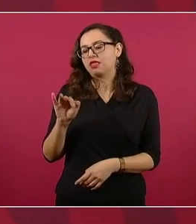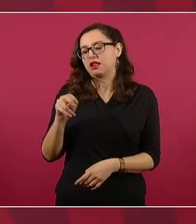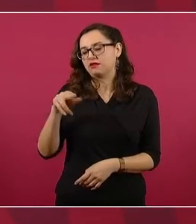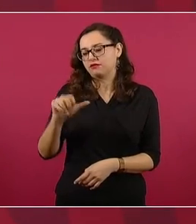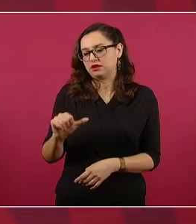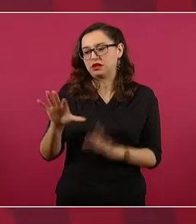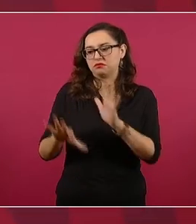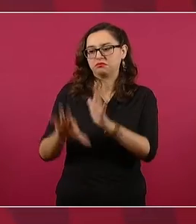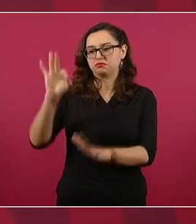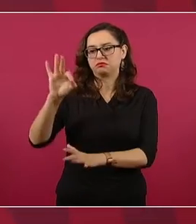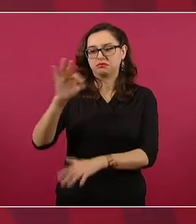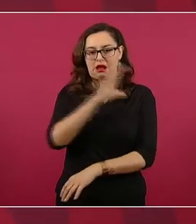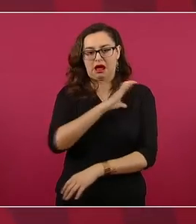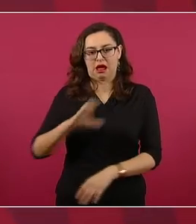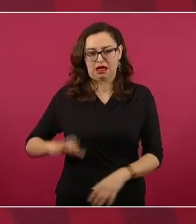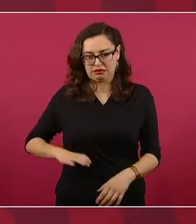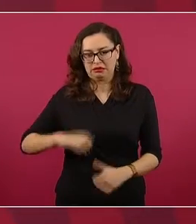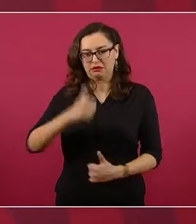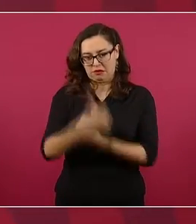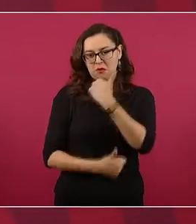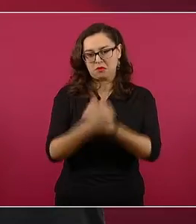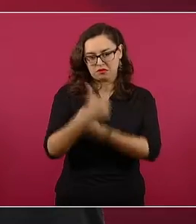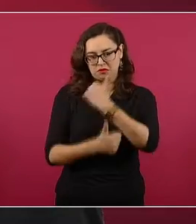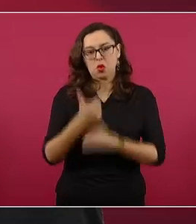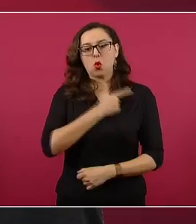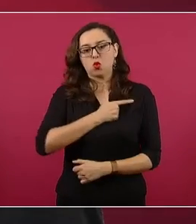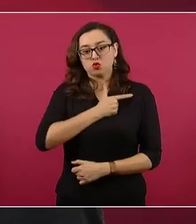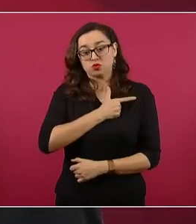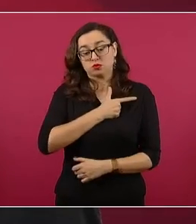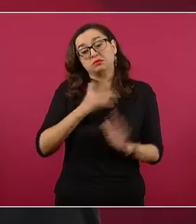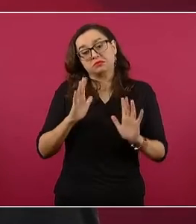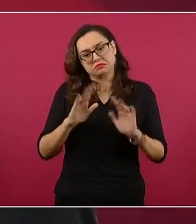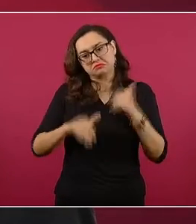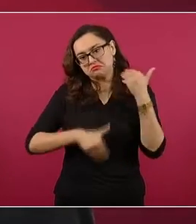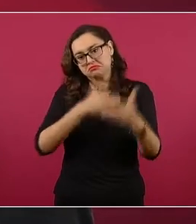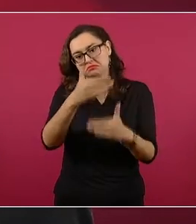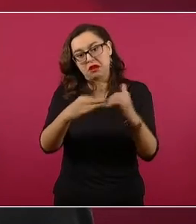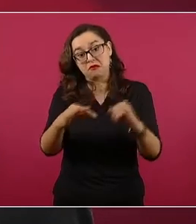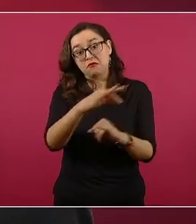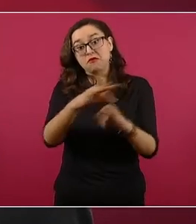mucho gusto que un partido